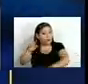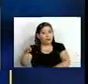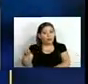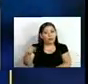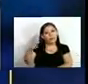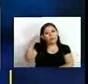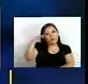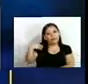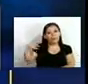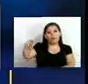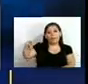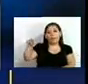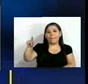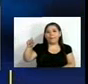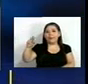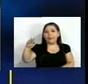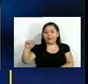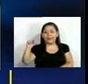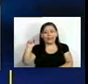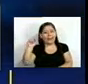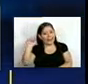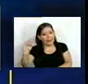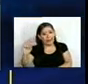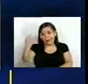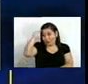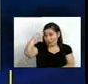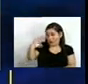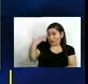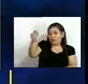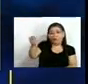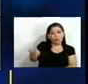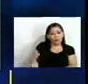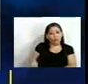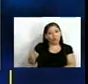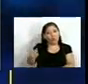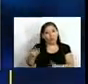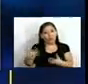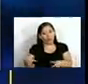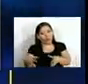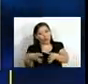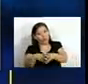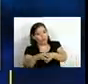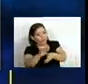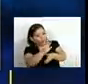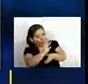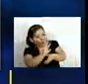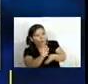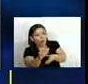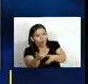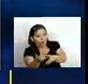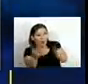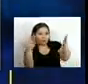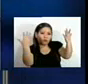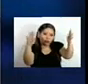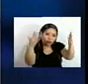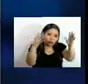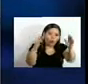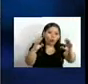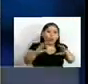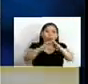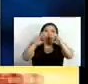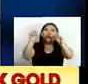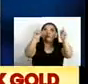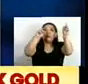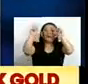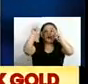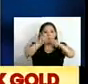Patricia Martínez Tejada, específicamente ella, fue despedida por sus compañeros en medio de aplausos, globos, palabras para